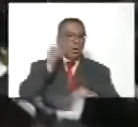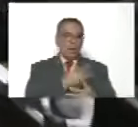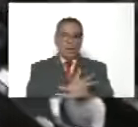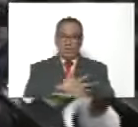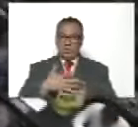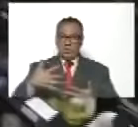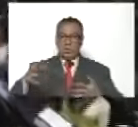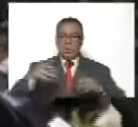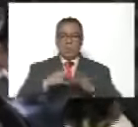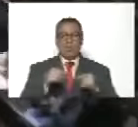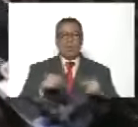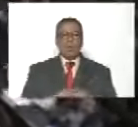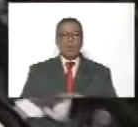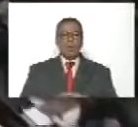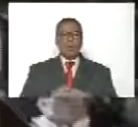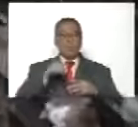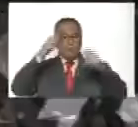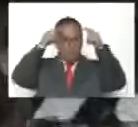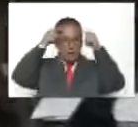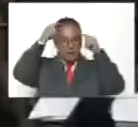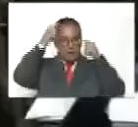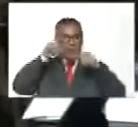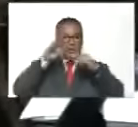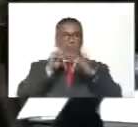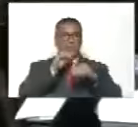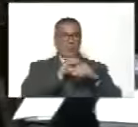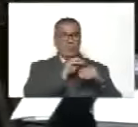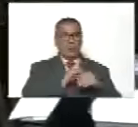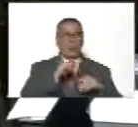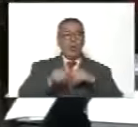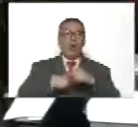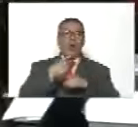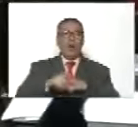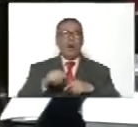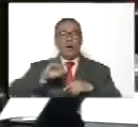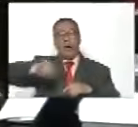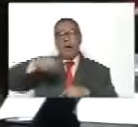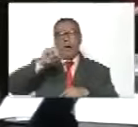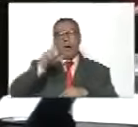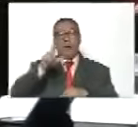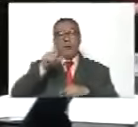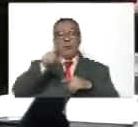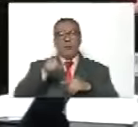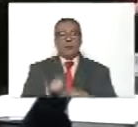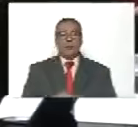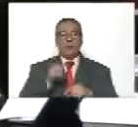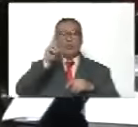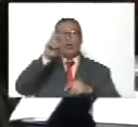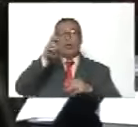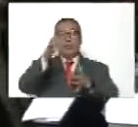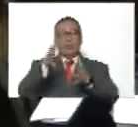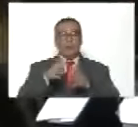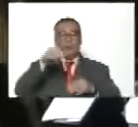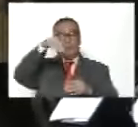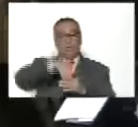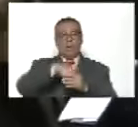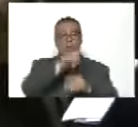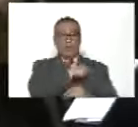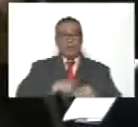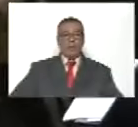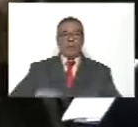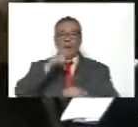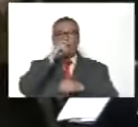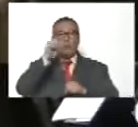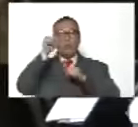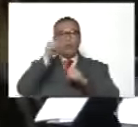que nos corre por las venas en Chávez. Vamos a convocarlos para que el próximo mes de julio le demos una nueva victoria electoral al presidente